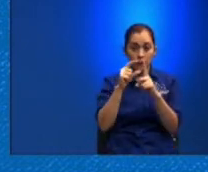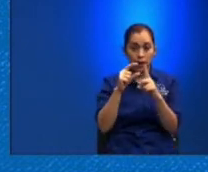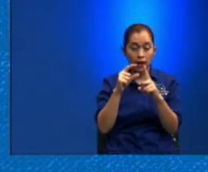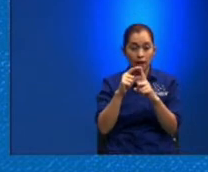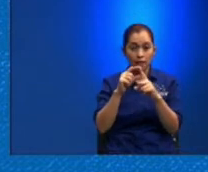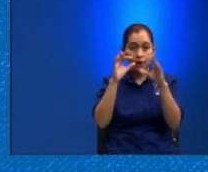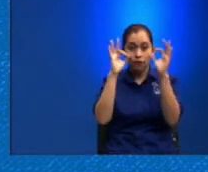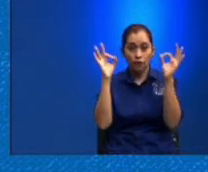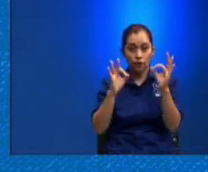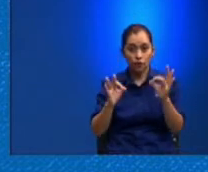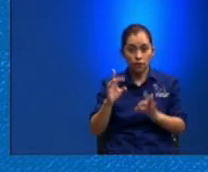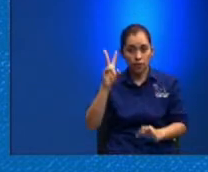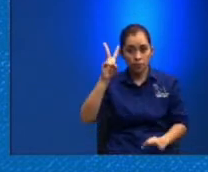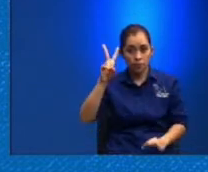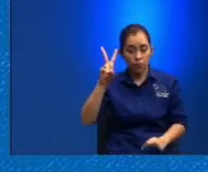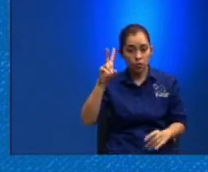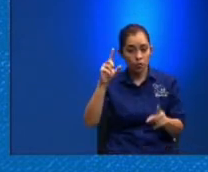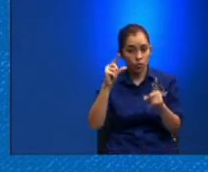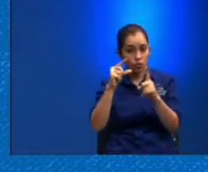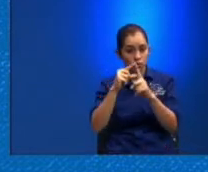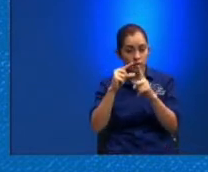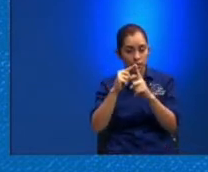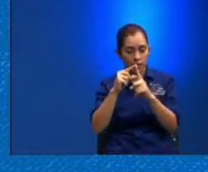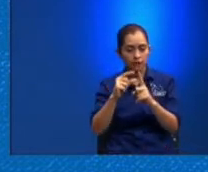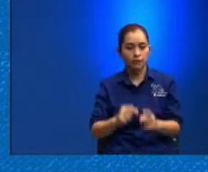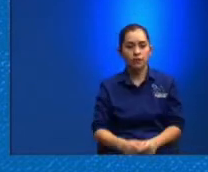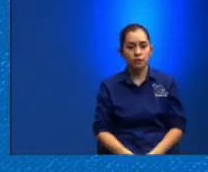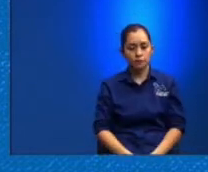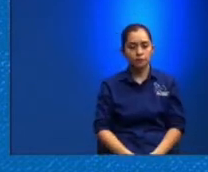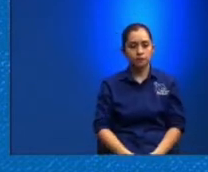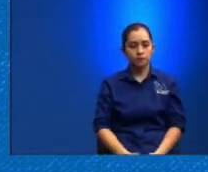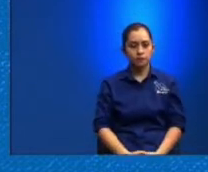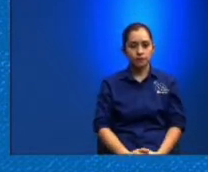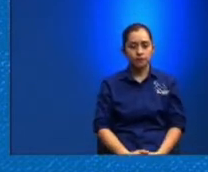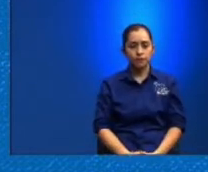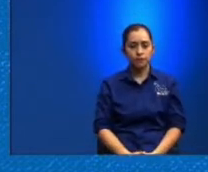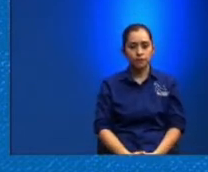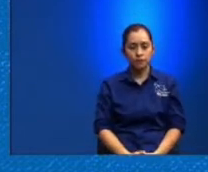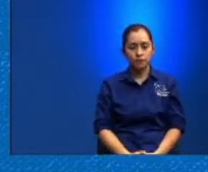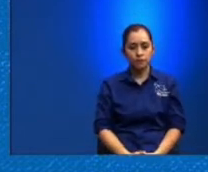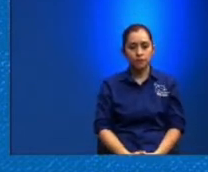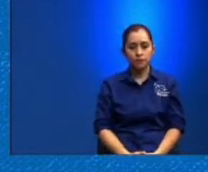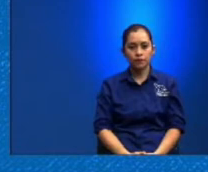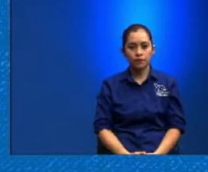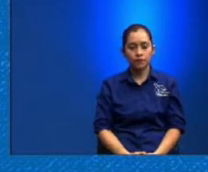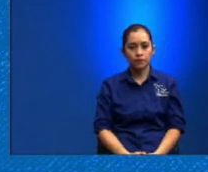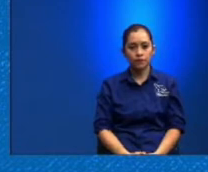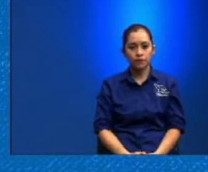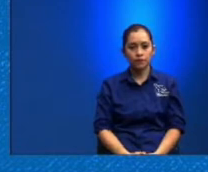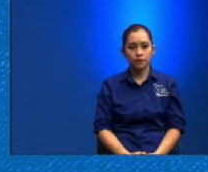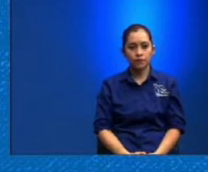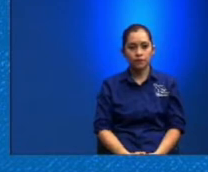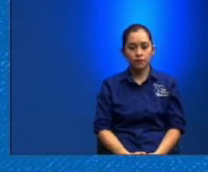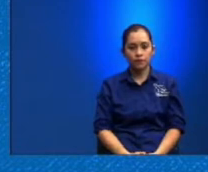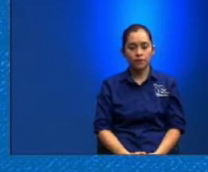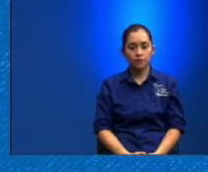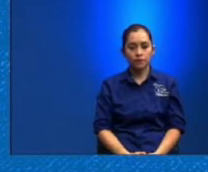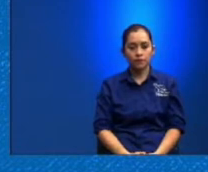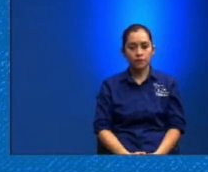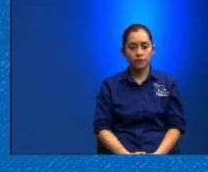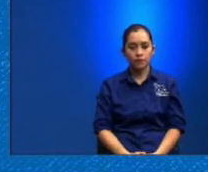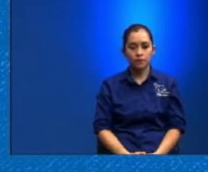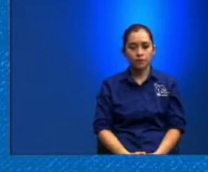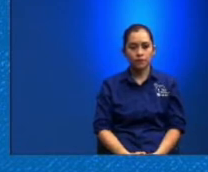y la otra es kale o lo que ya vamos a ver de qué se trata esta palabra ec nos hemos encontrado en algunos